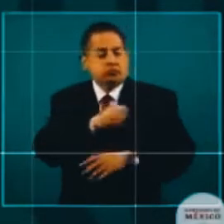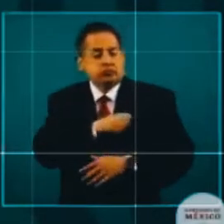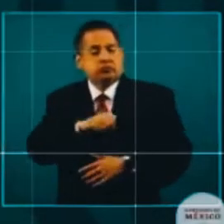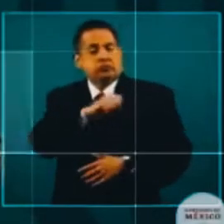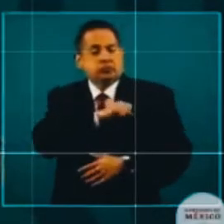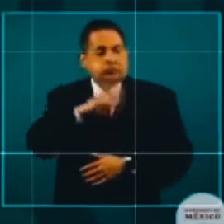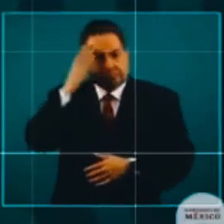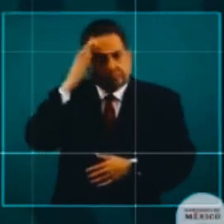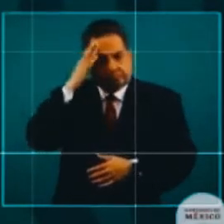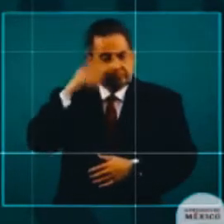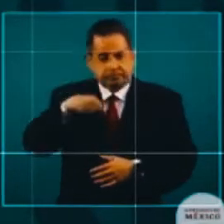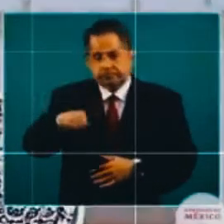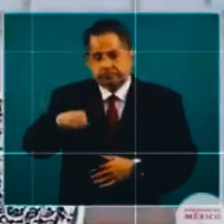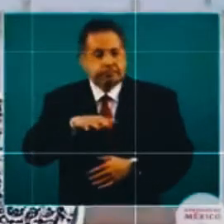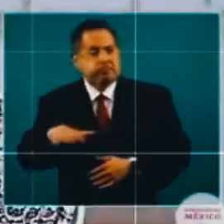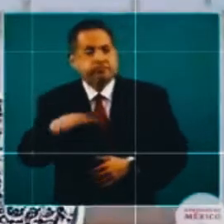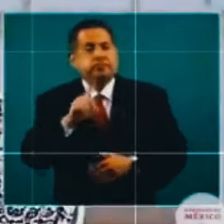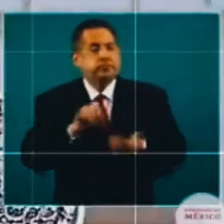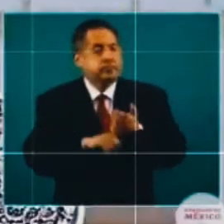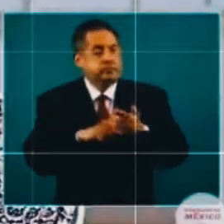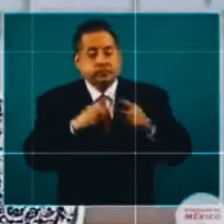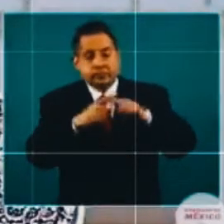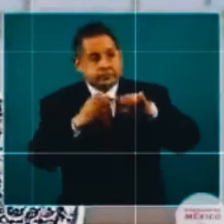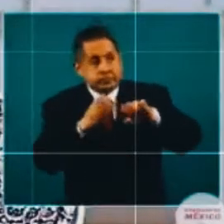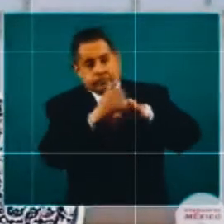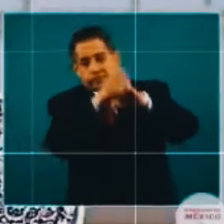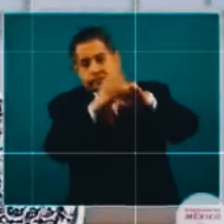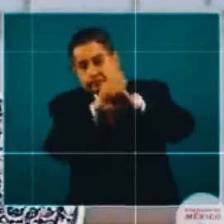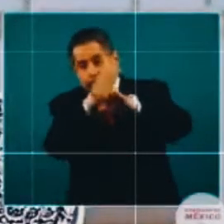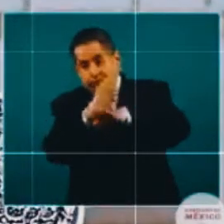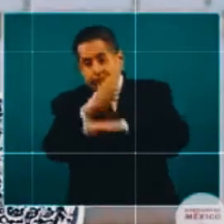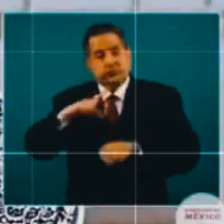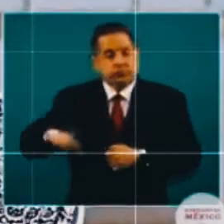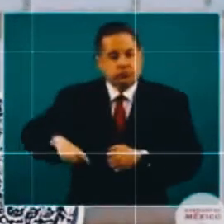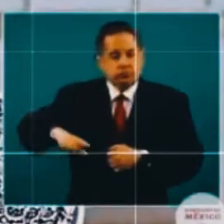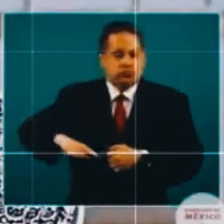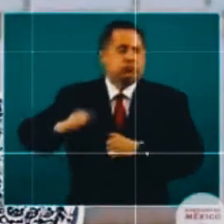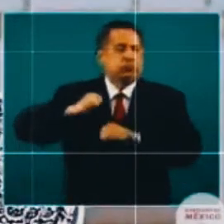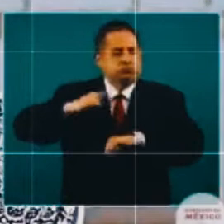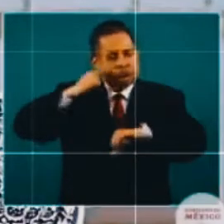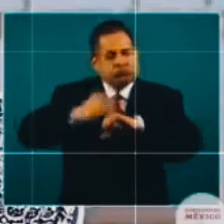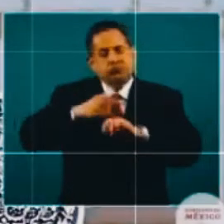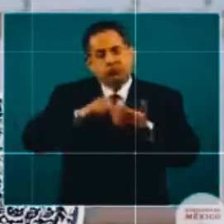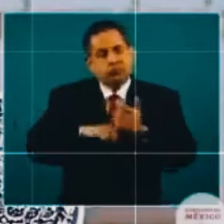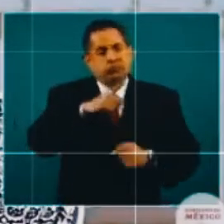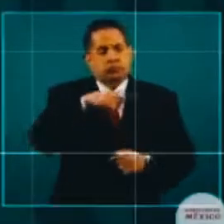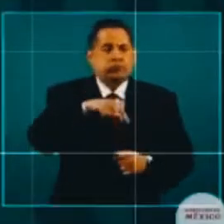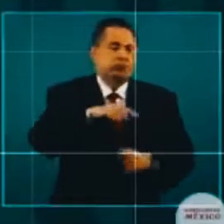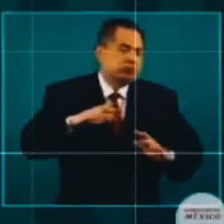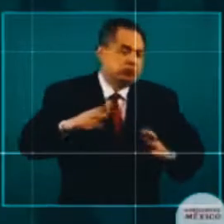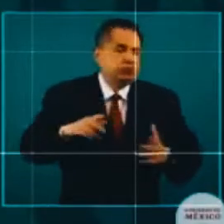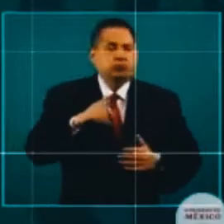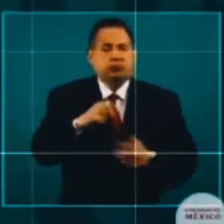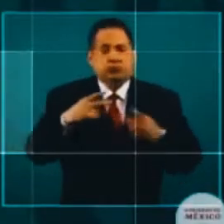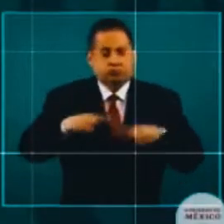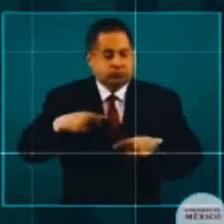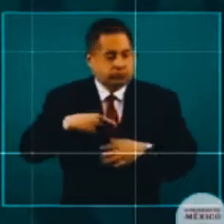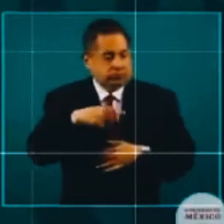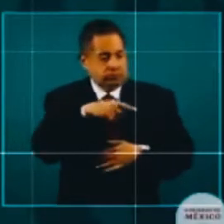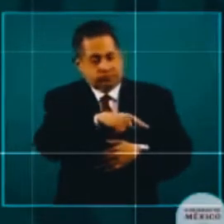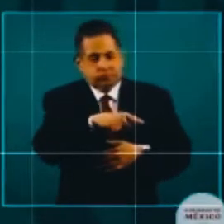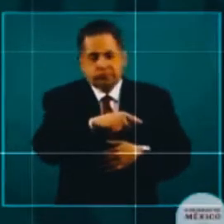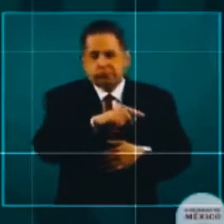general, para que los gobiernos de las entidades federativas, en su calidad de autoridades sanitarias, así como personas físicas y